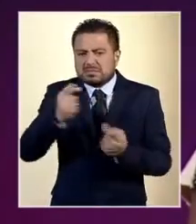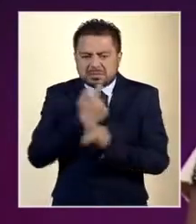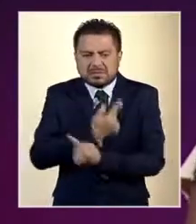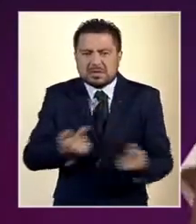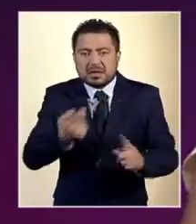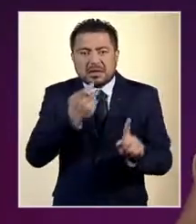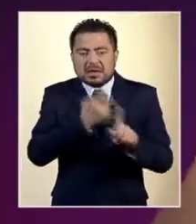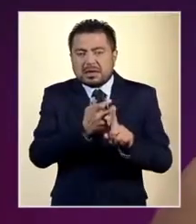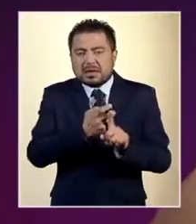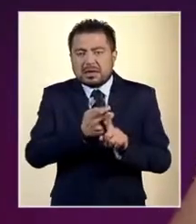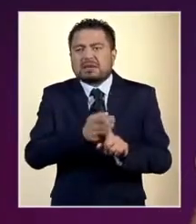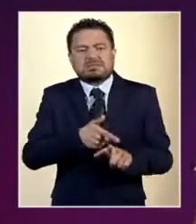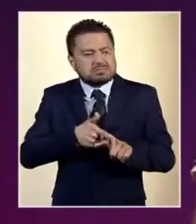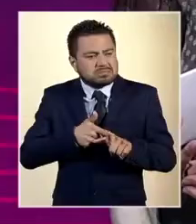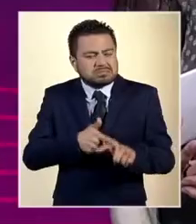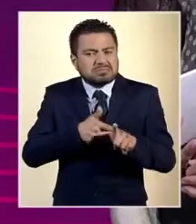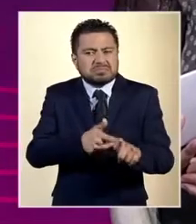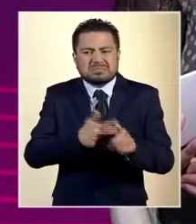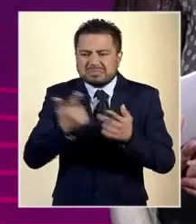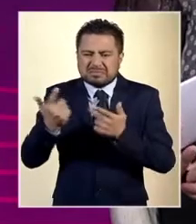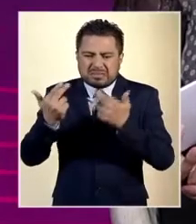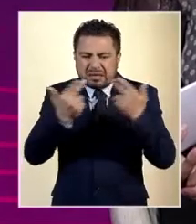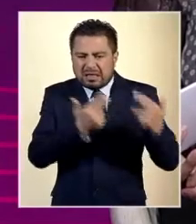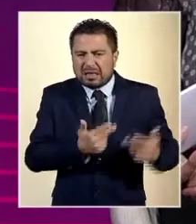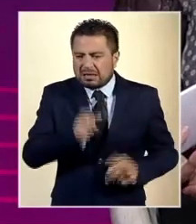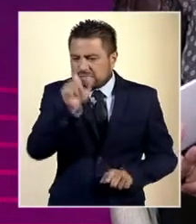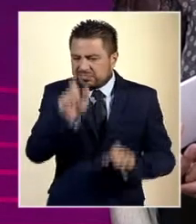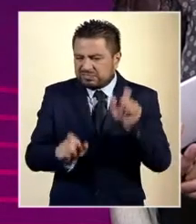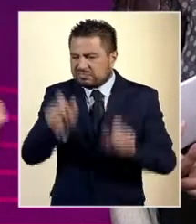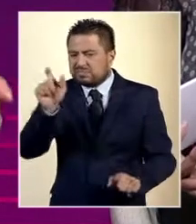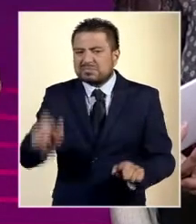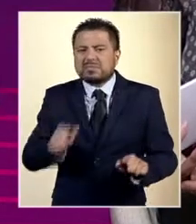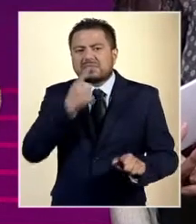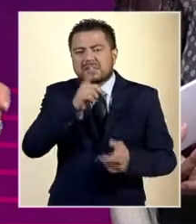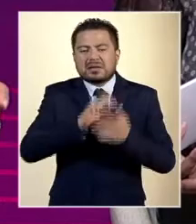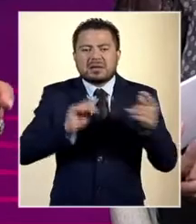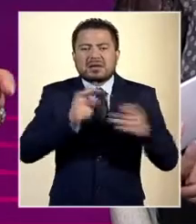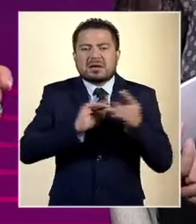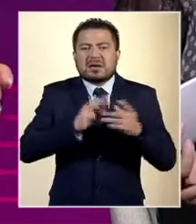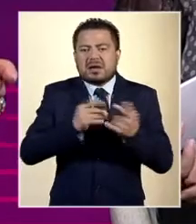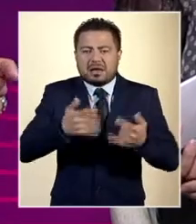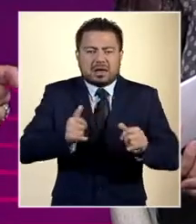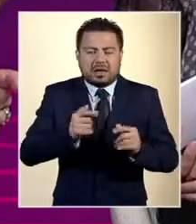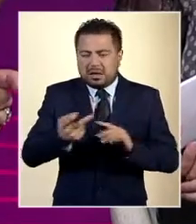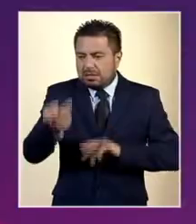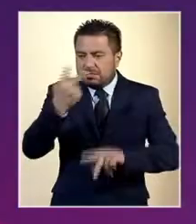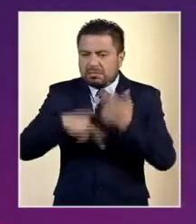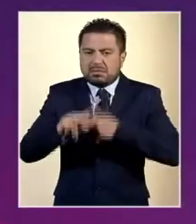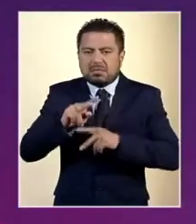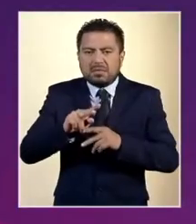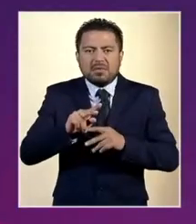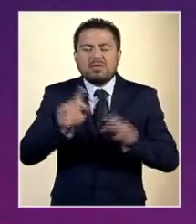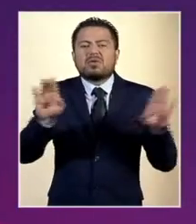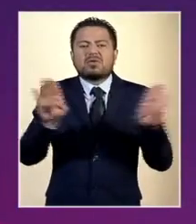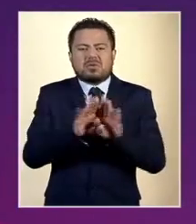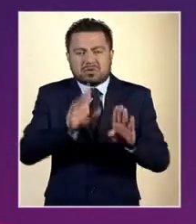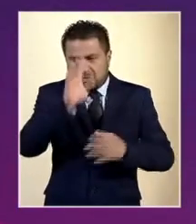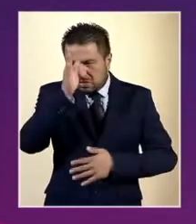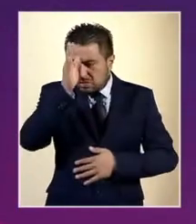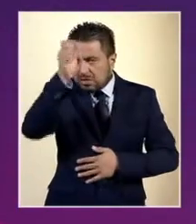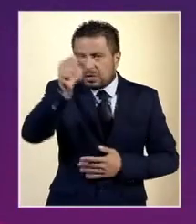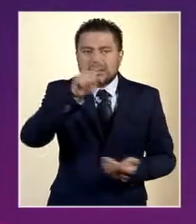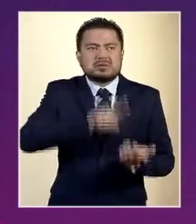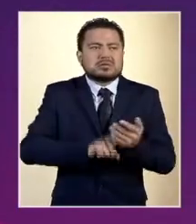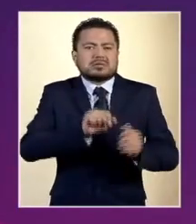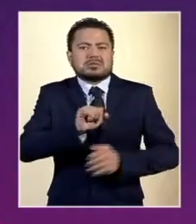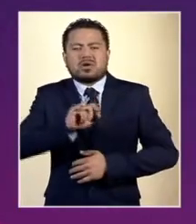niños, van a seguir deteriorando su identidad. Es decir, si ya veníamos de una definición de no,